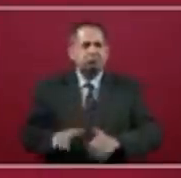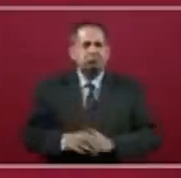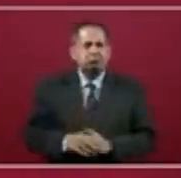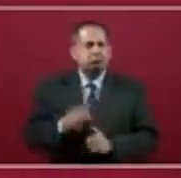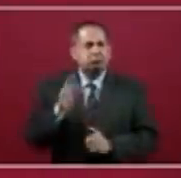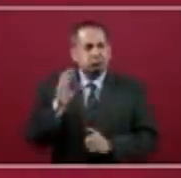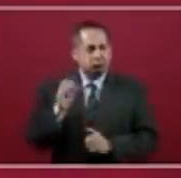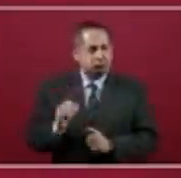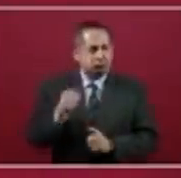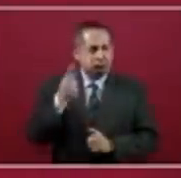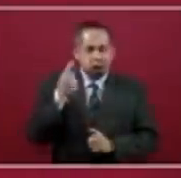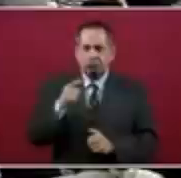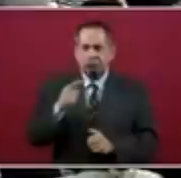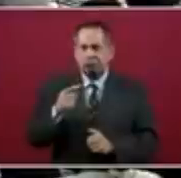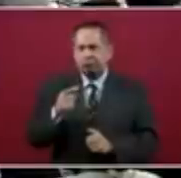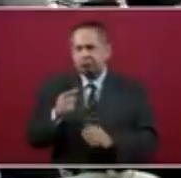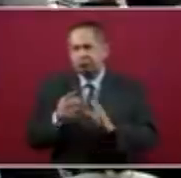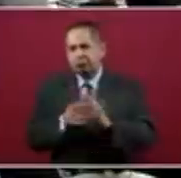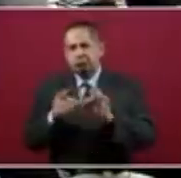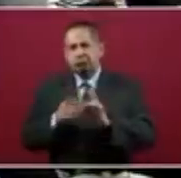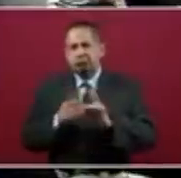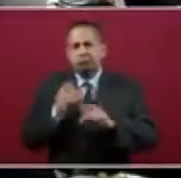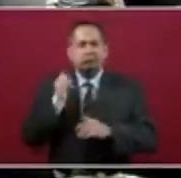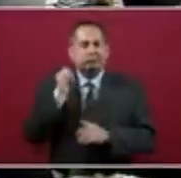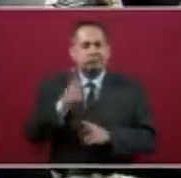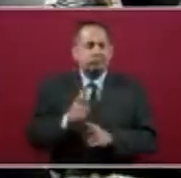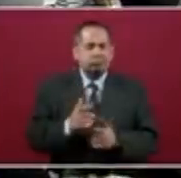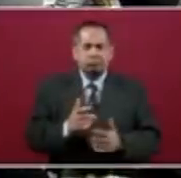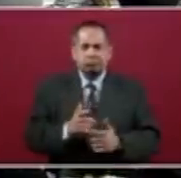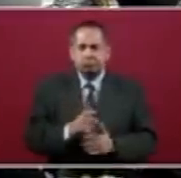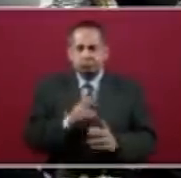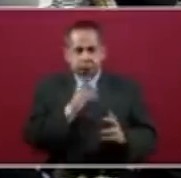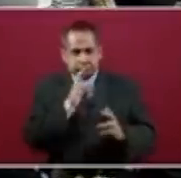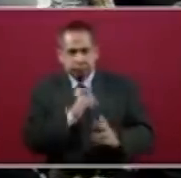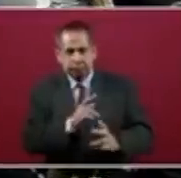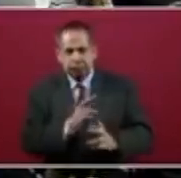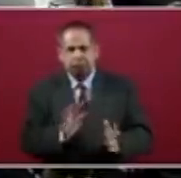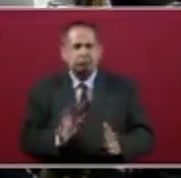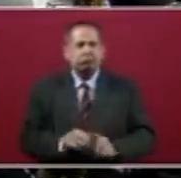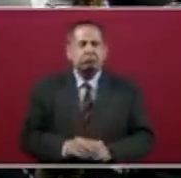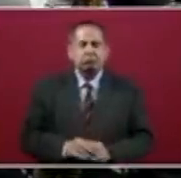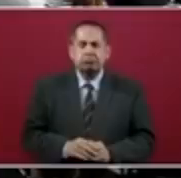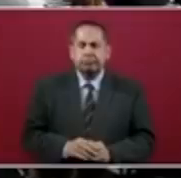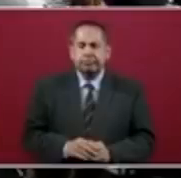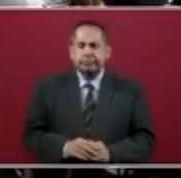dar respuesta a